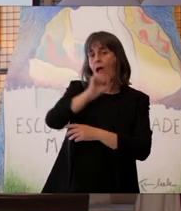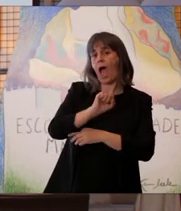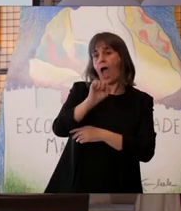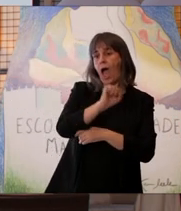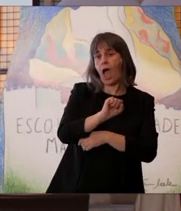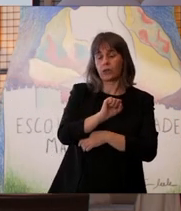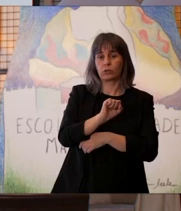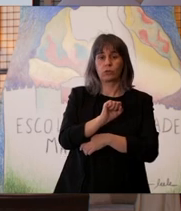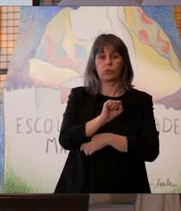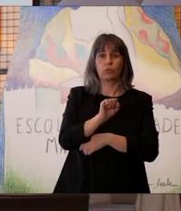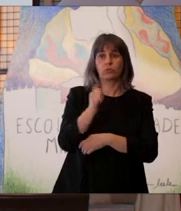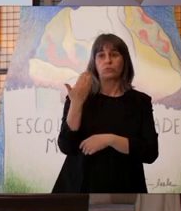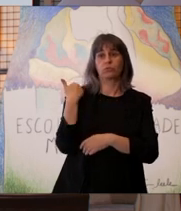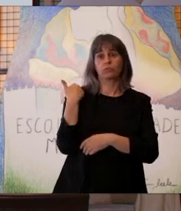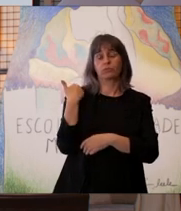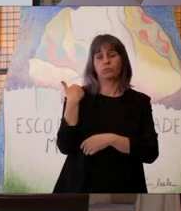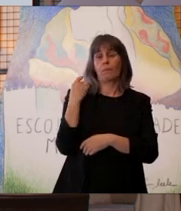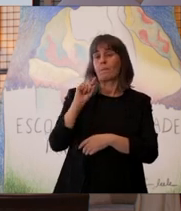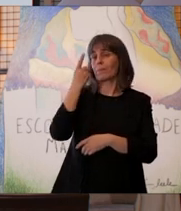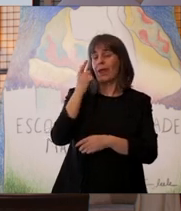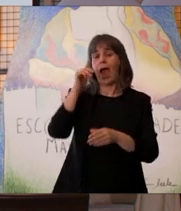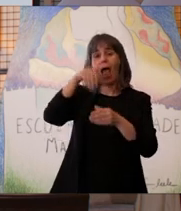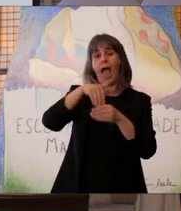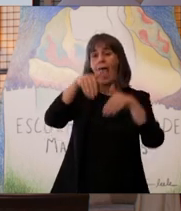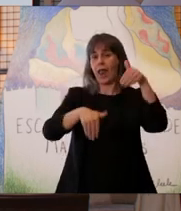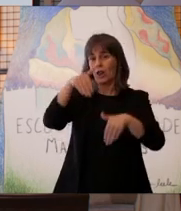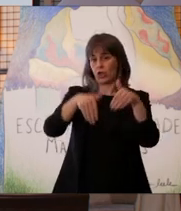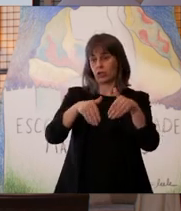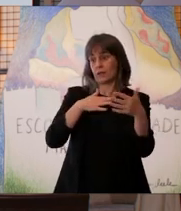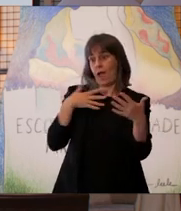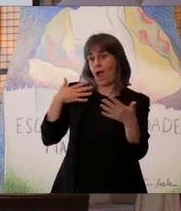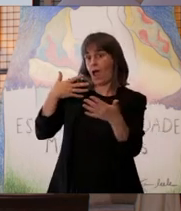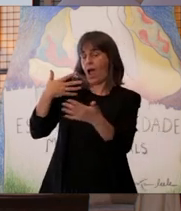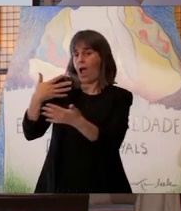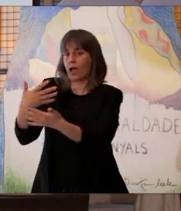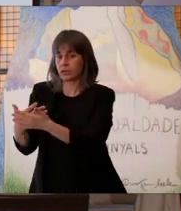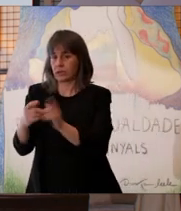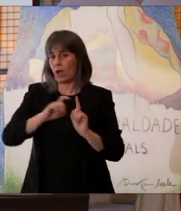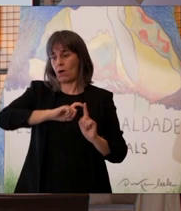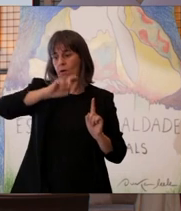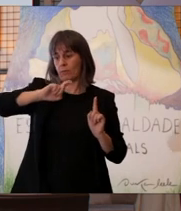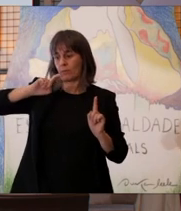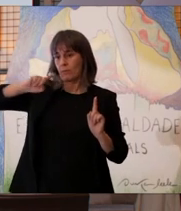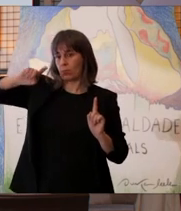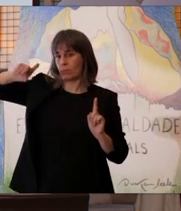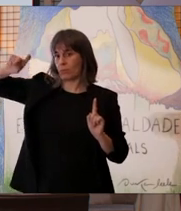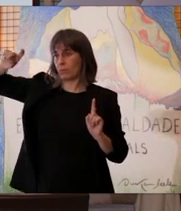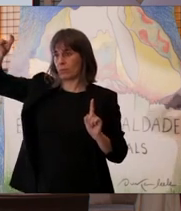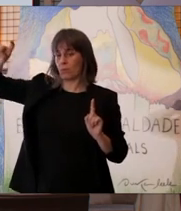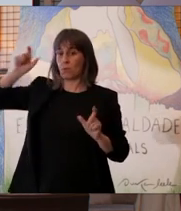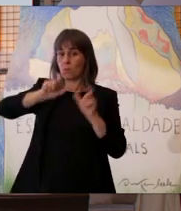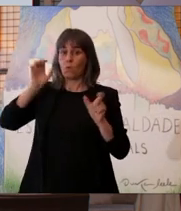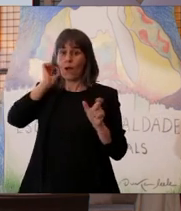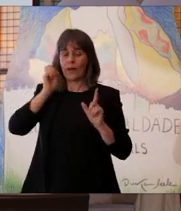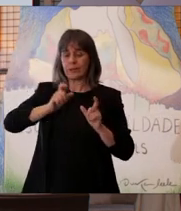las primeras elecciones hasta ahora pues ha habido una un incremento de mujeres que el principio era